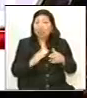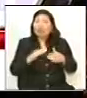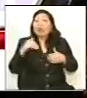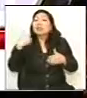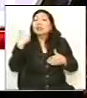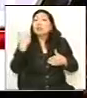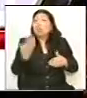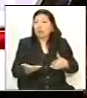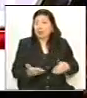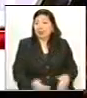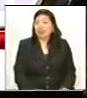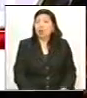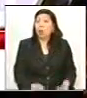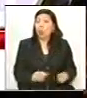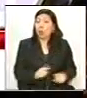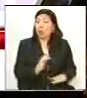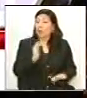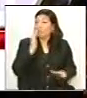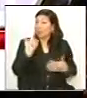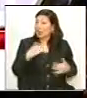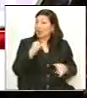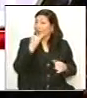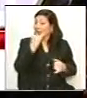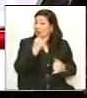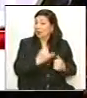posterior, cuando ya terminó,